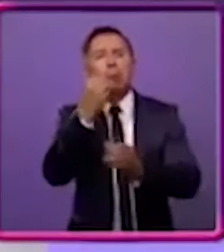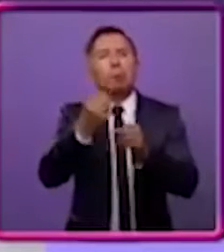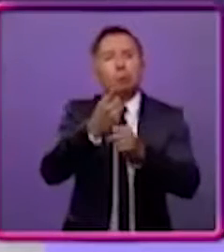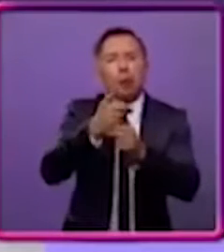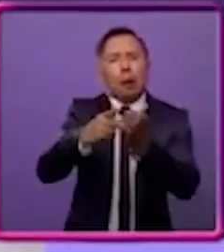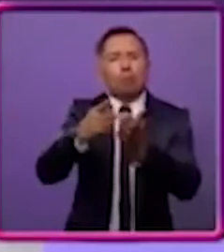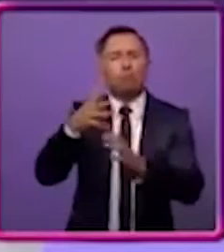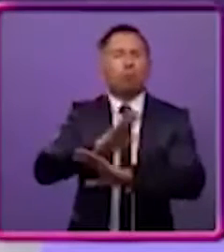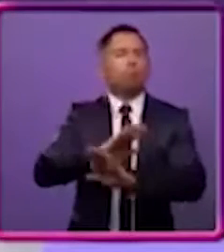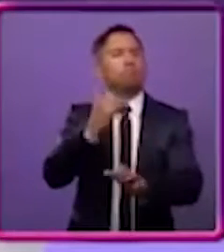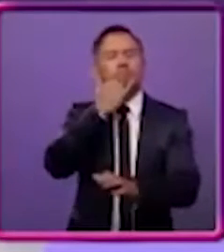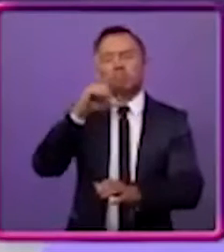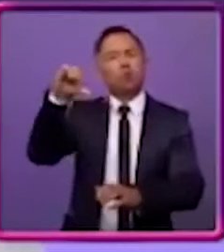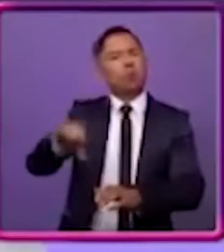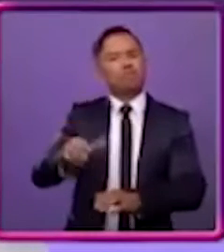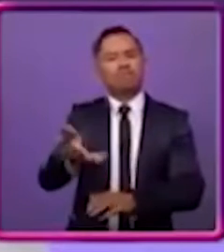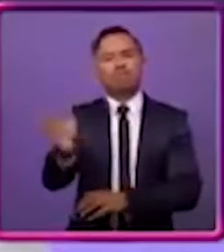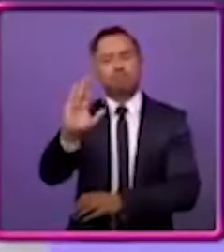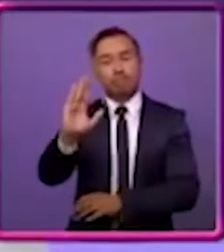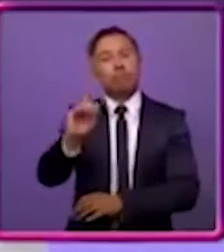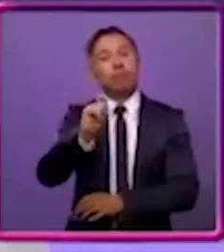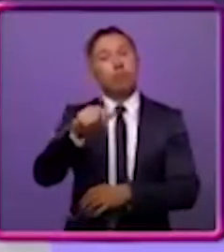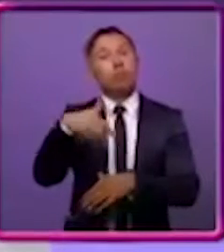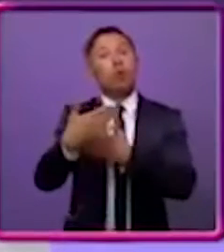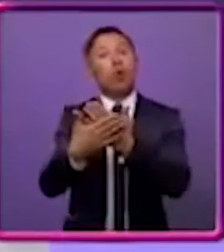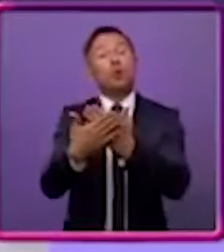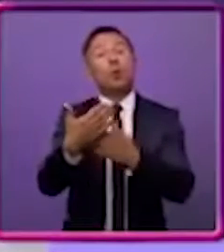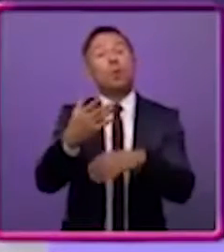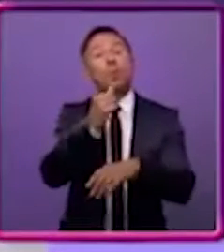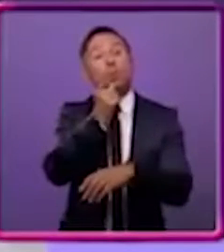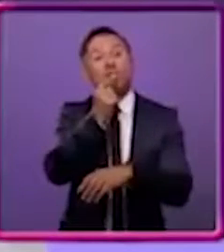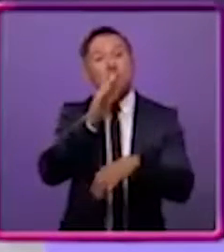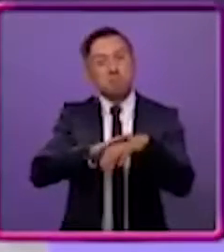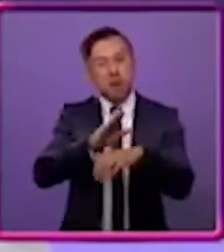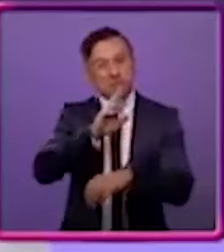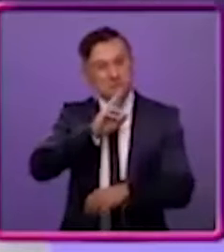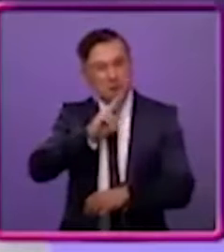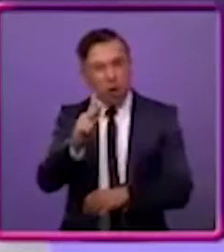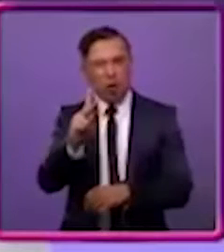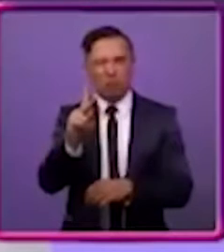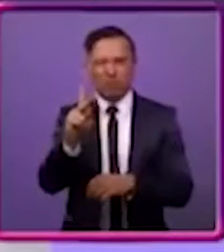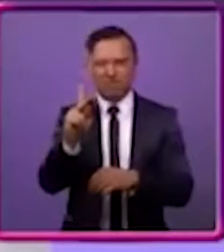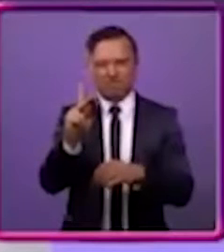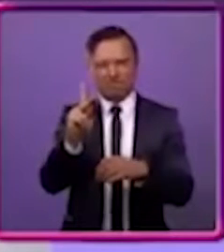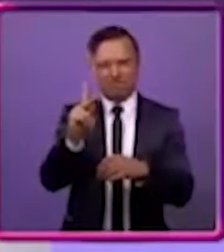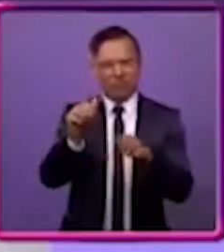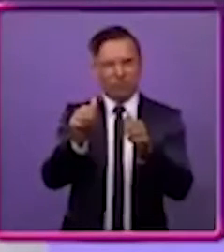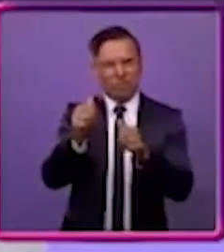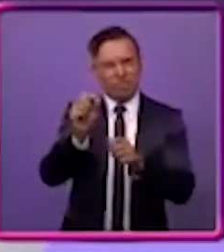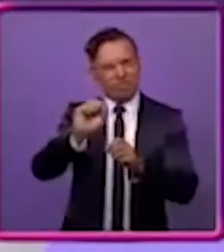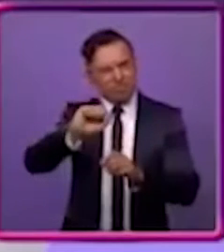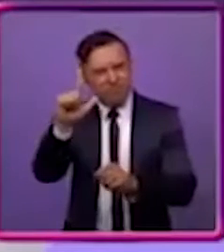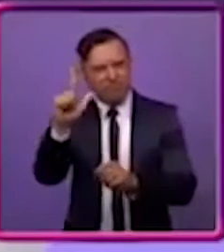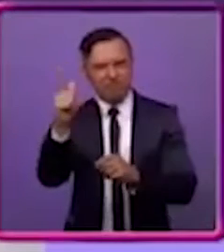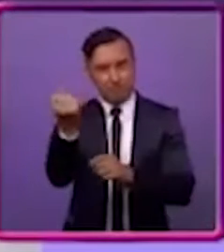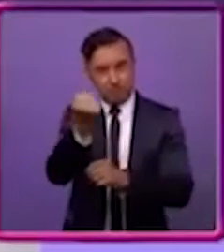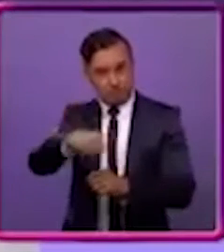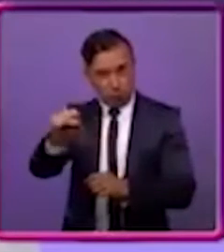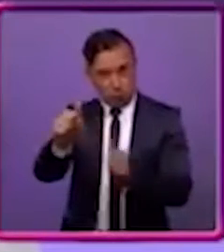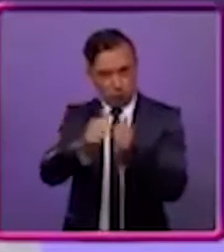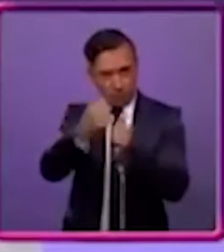policía mejor pagada y mejor preparada, es fundamental trabajar en otras cosas. Un Estado donde hay empleo es un Estado